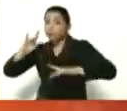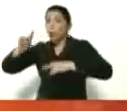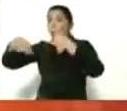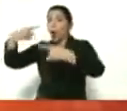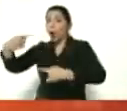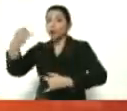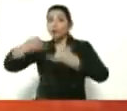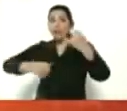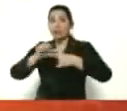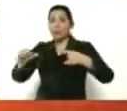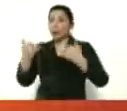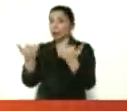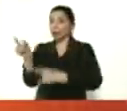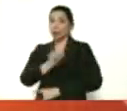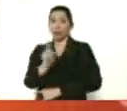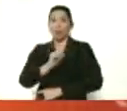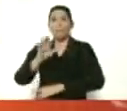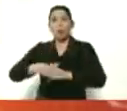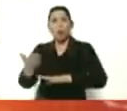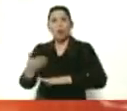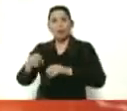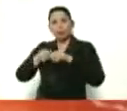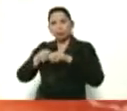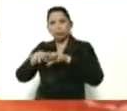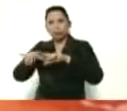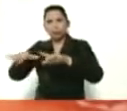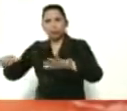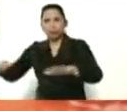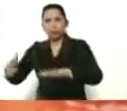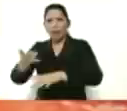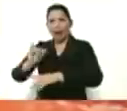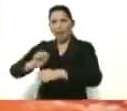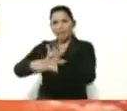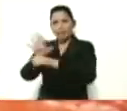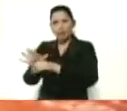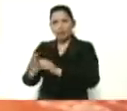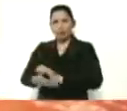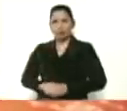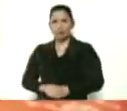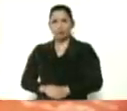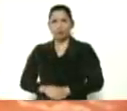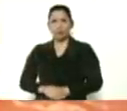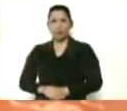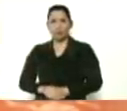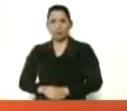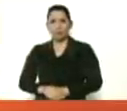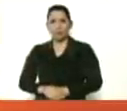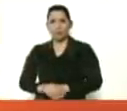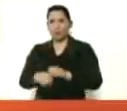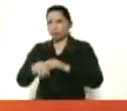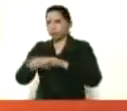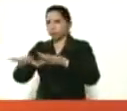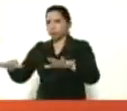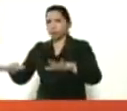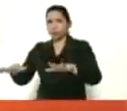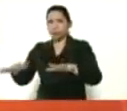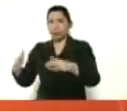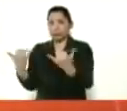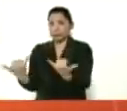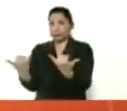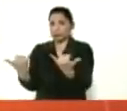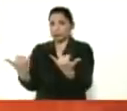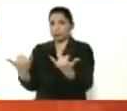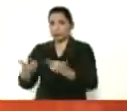no, porque los factores de contaminación, de contagio, de la pandemia, de multiplicación están